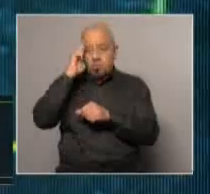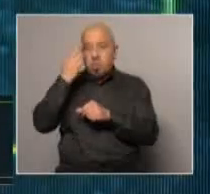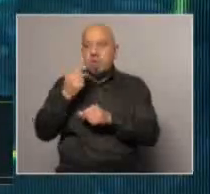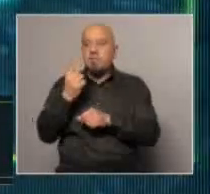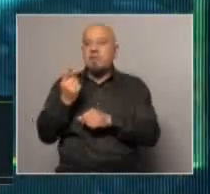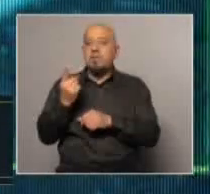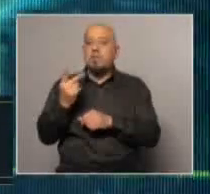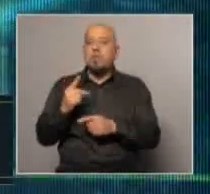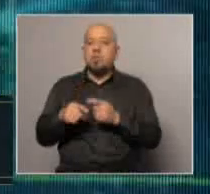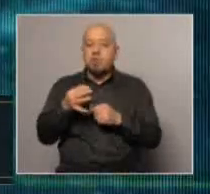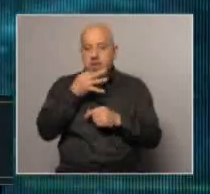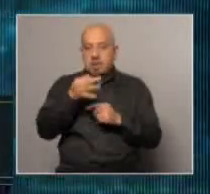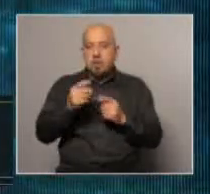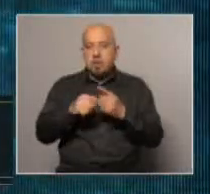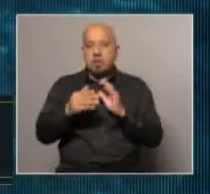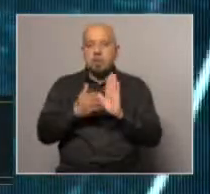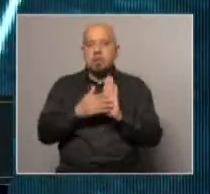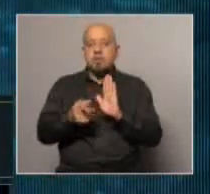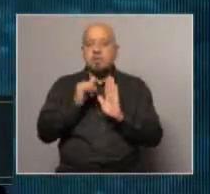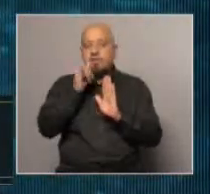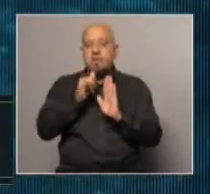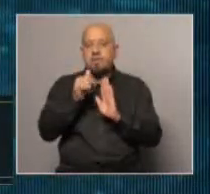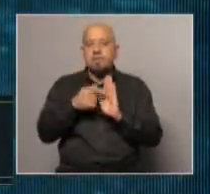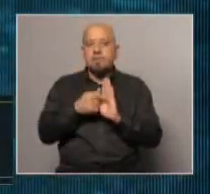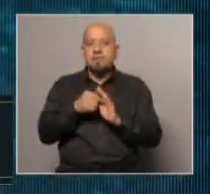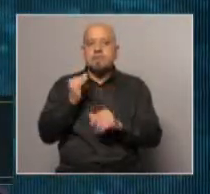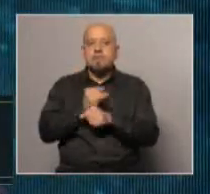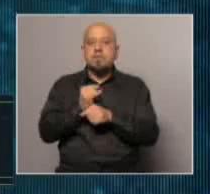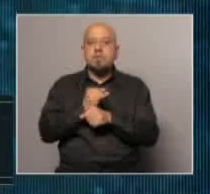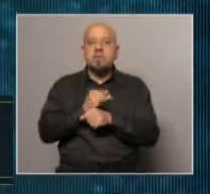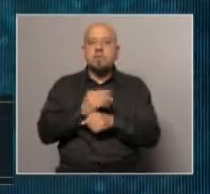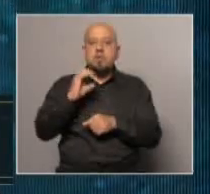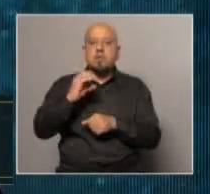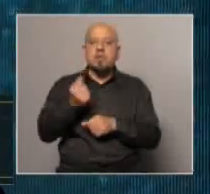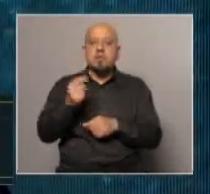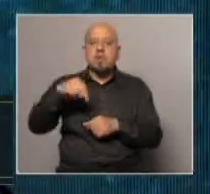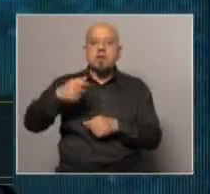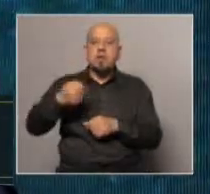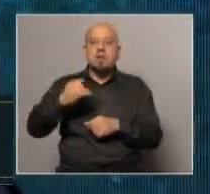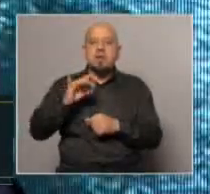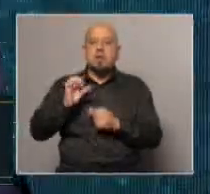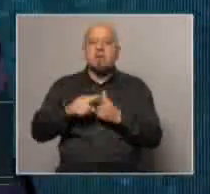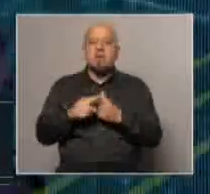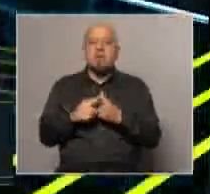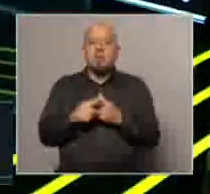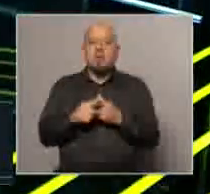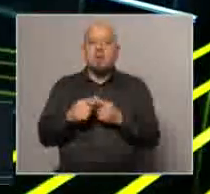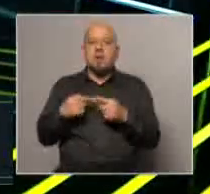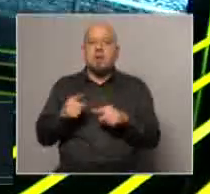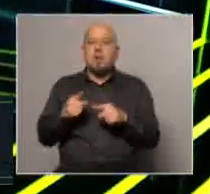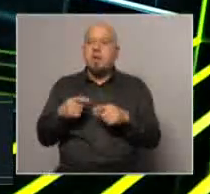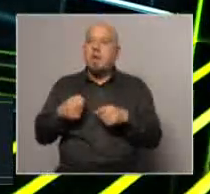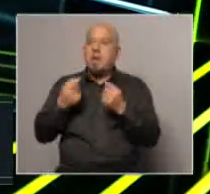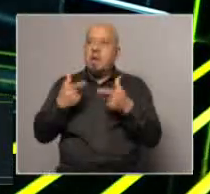señalaba... en un informe de mayo pasado... que la industria de cannabis medicinal puede convertirse en principal rubro de